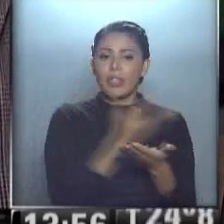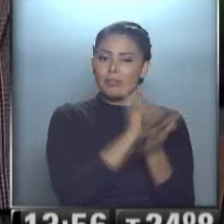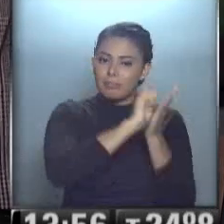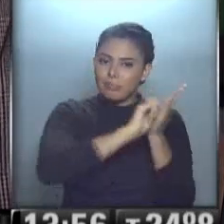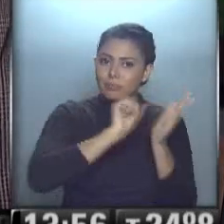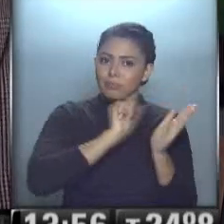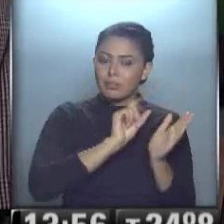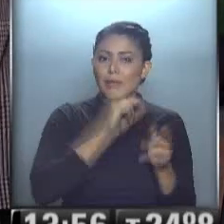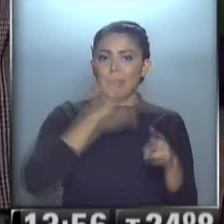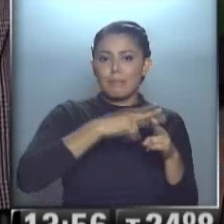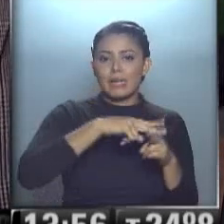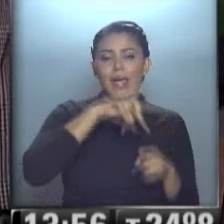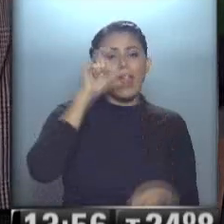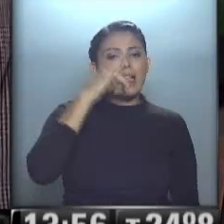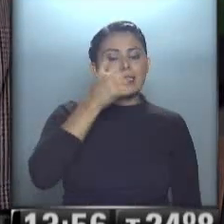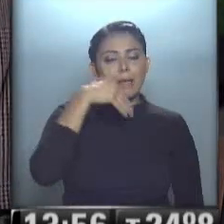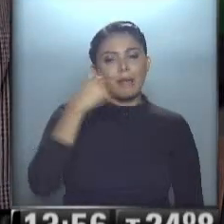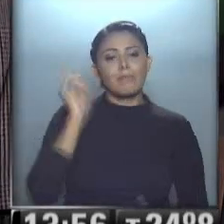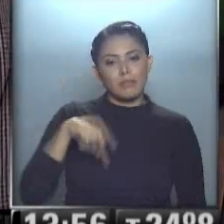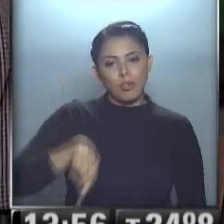él, Parque Les Ama. Hoy estuvimos hablando con él.